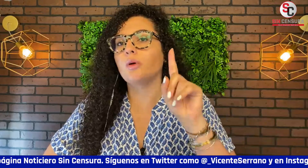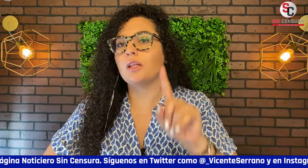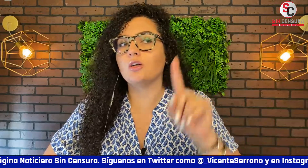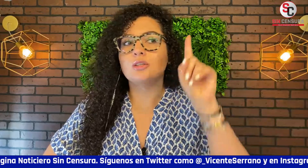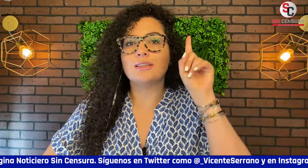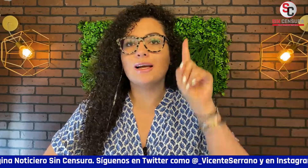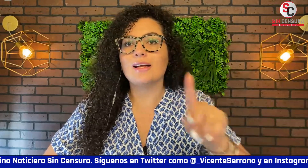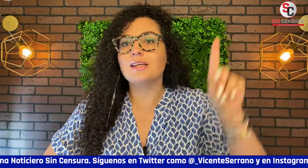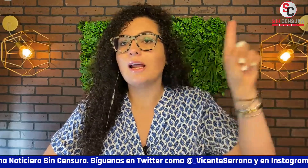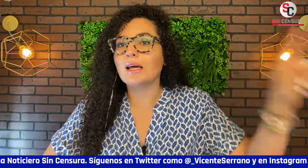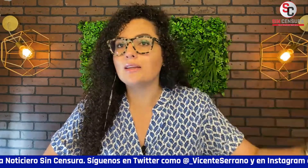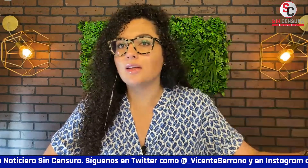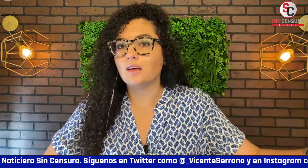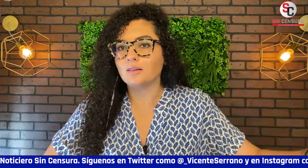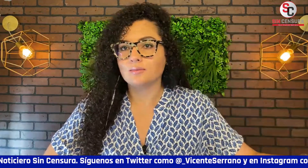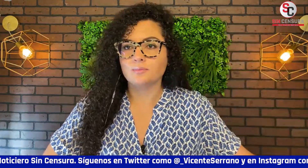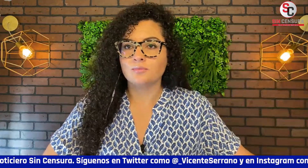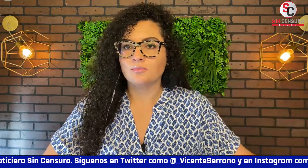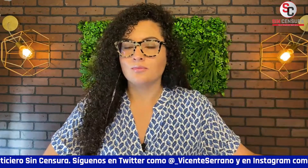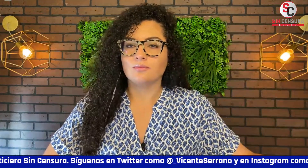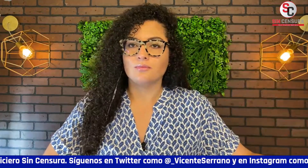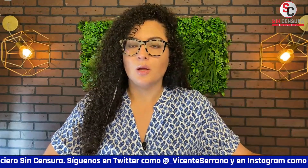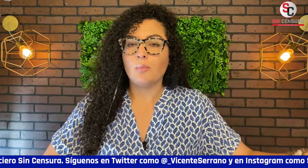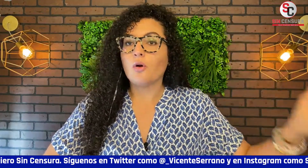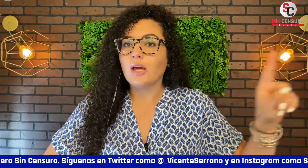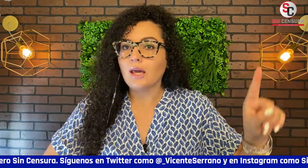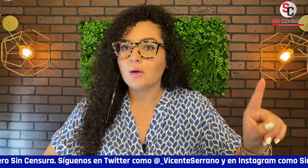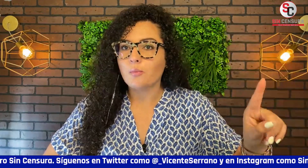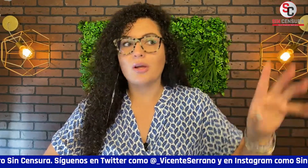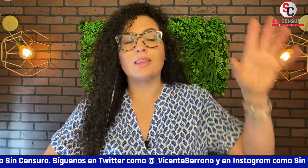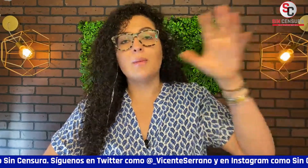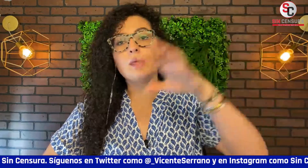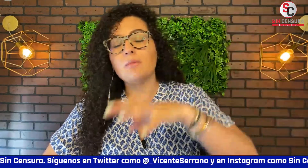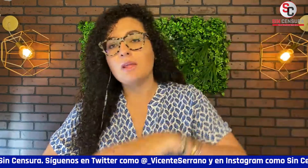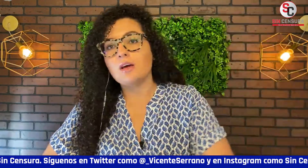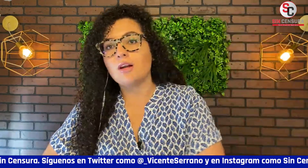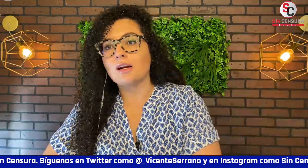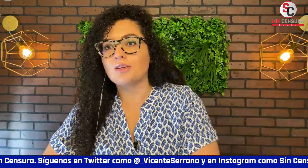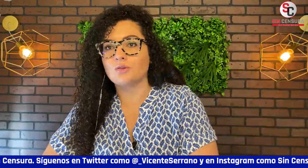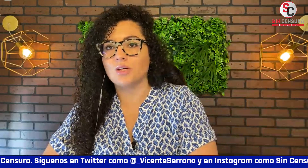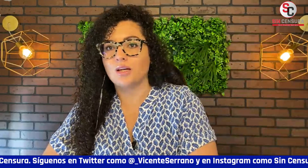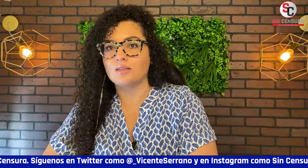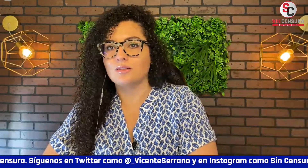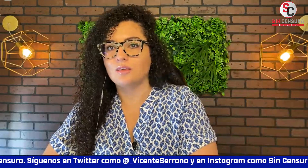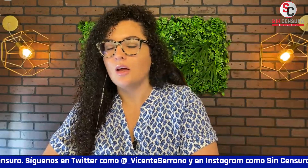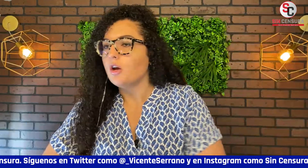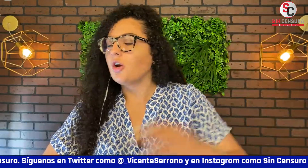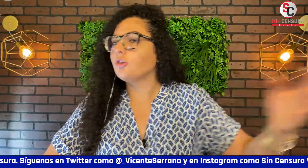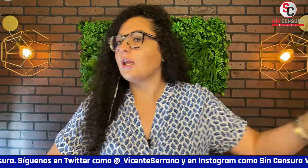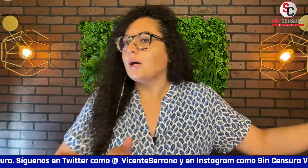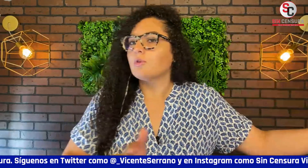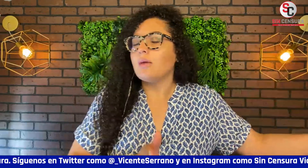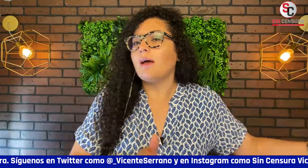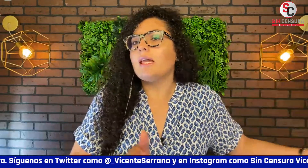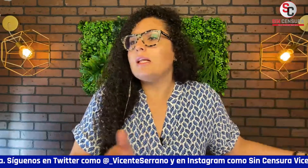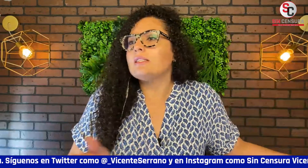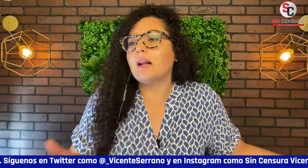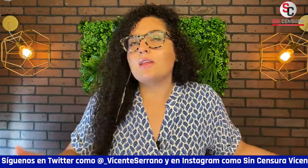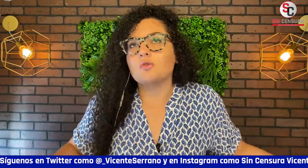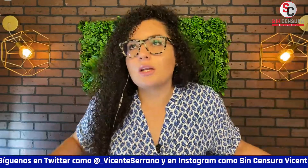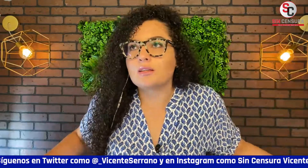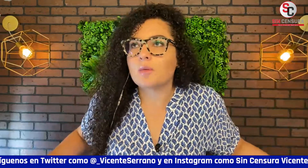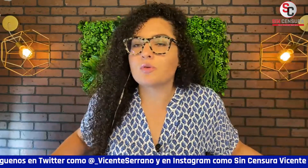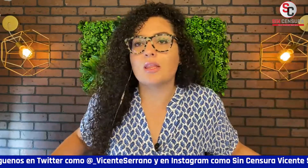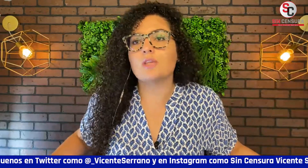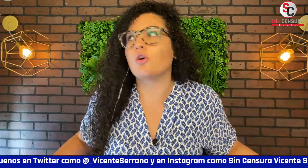todos los políticos a acercarse a la gente. ¿Por qué? Porque también vinieron las redes sociales. No teníamos, imagínense